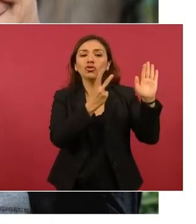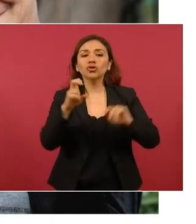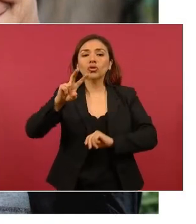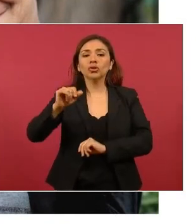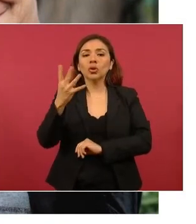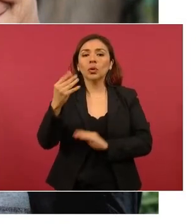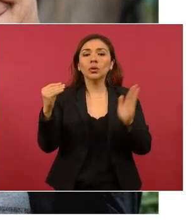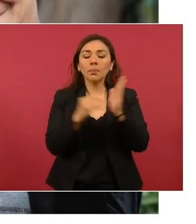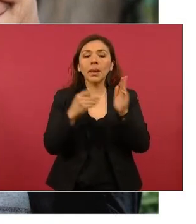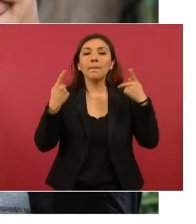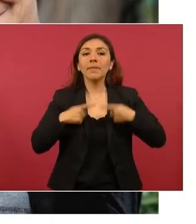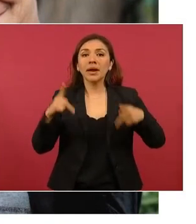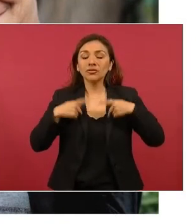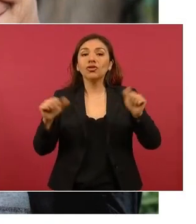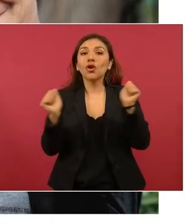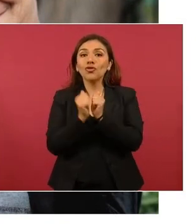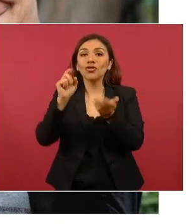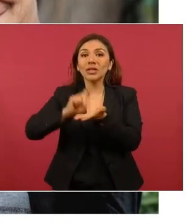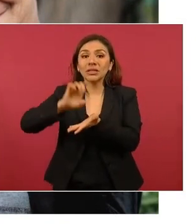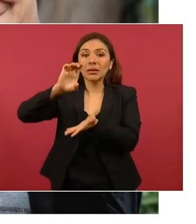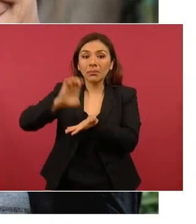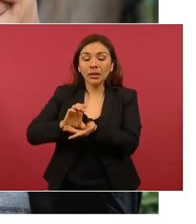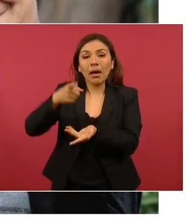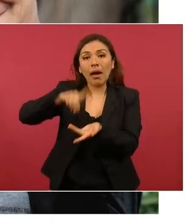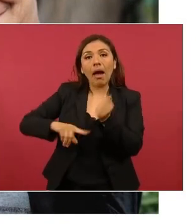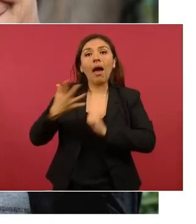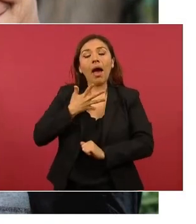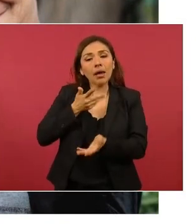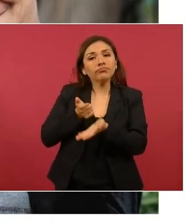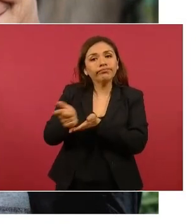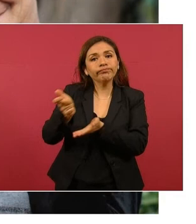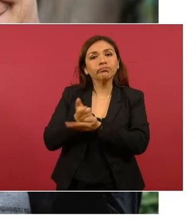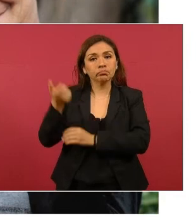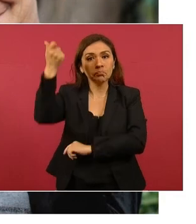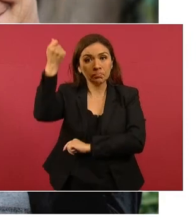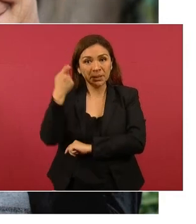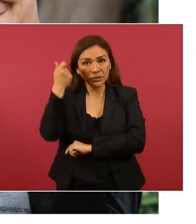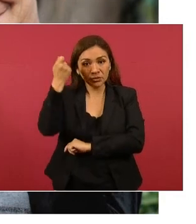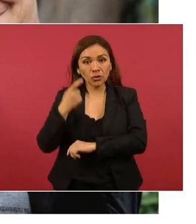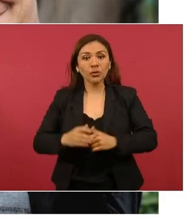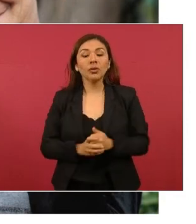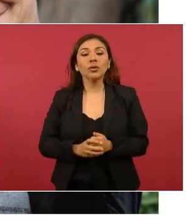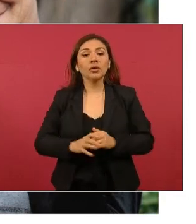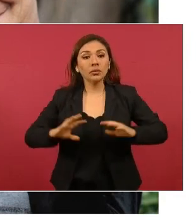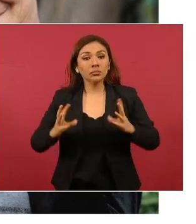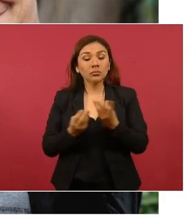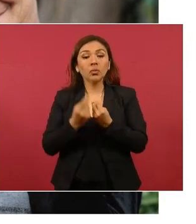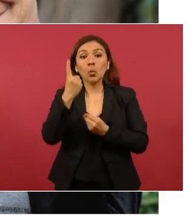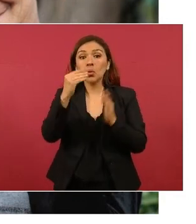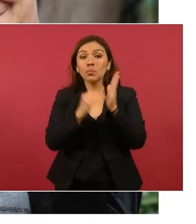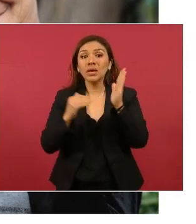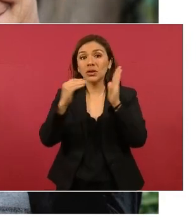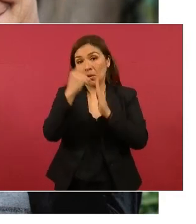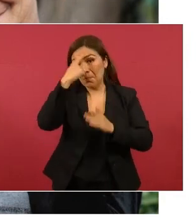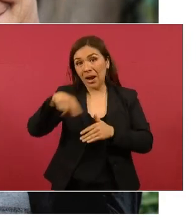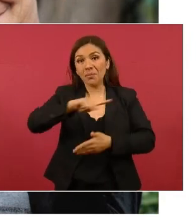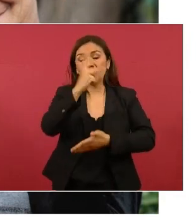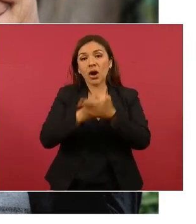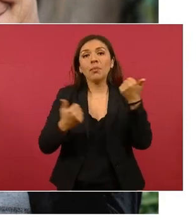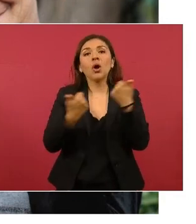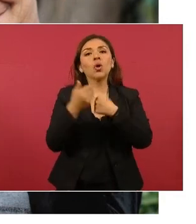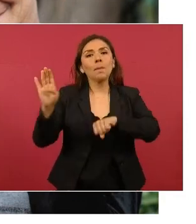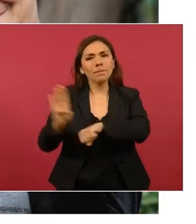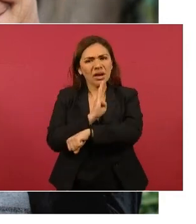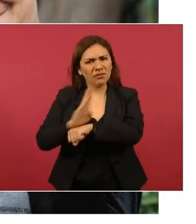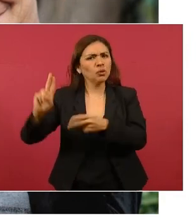1.284.000 personas con discapacidad que reciben esta pensión. 1 millón del programa que beneficia de